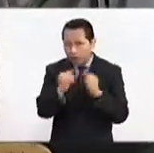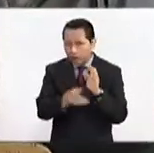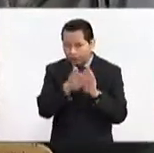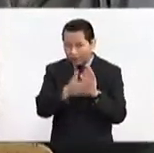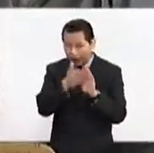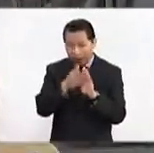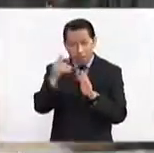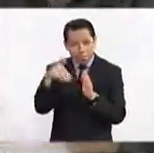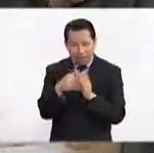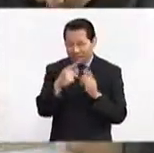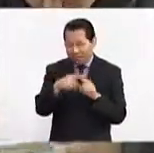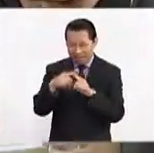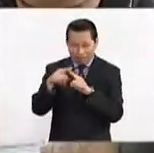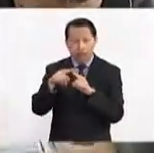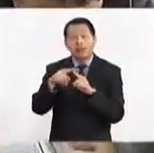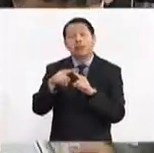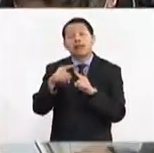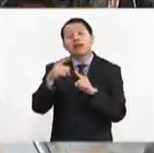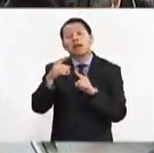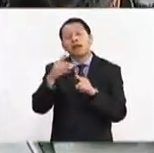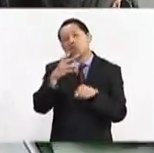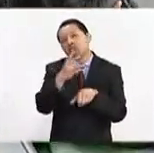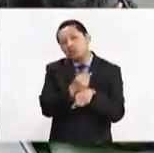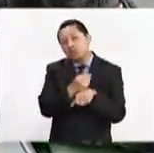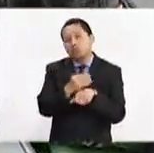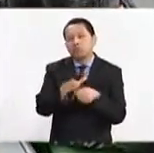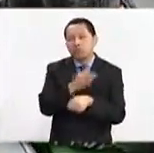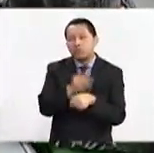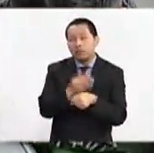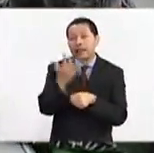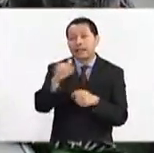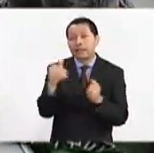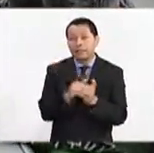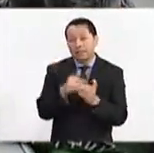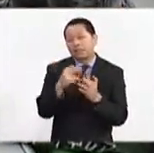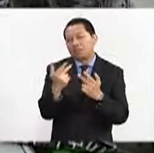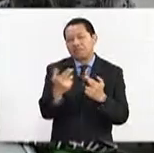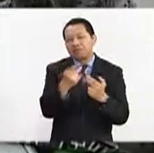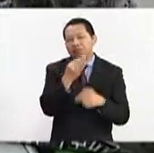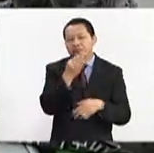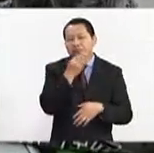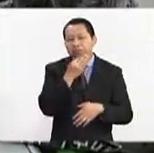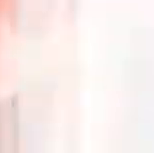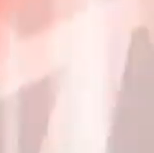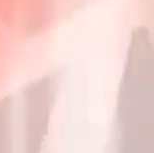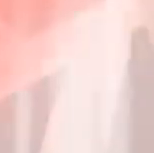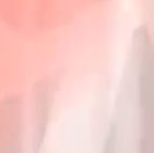1.847 de manera parcial y unos 10.000 tendrán que repararse de afectaciones menores.